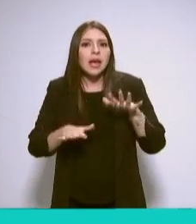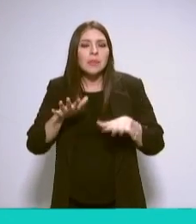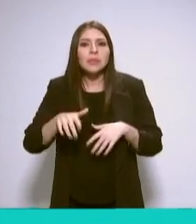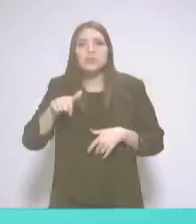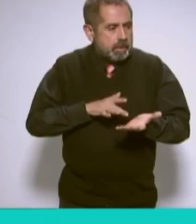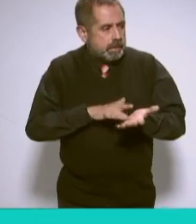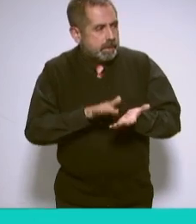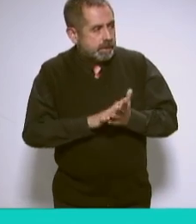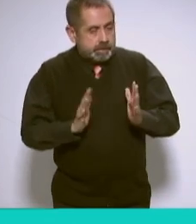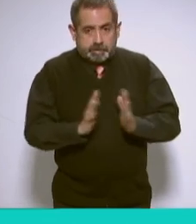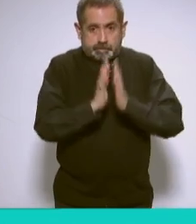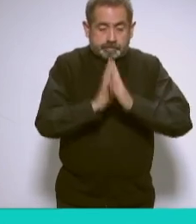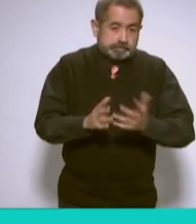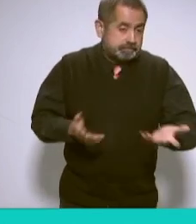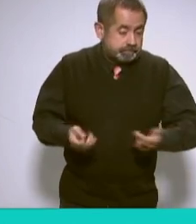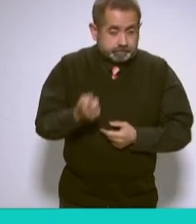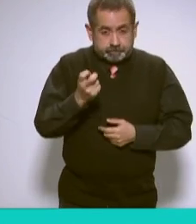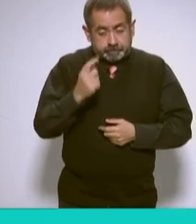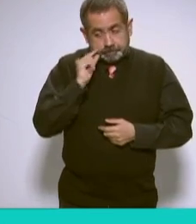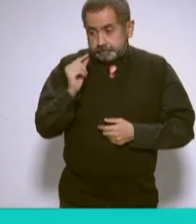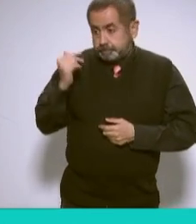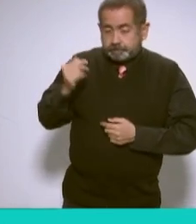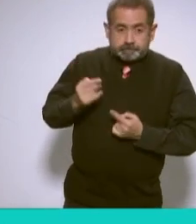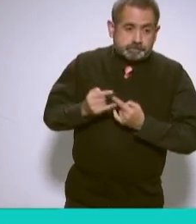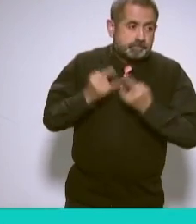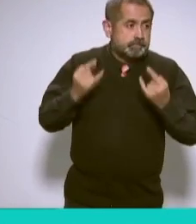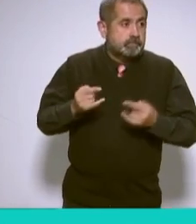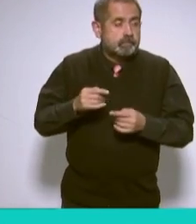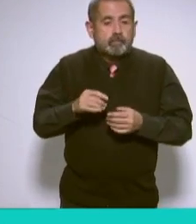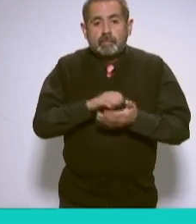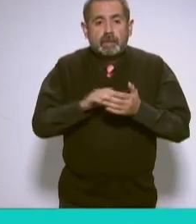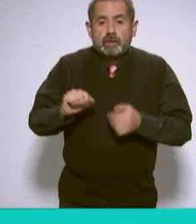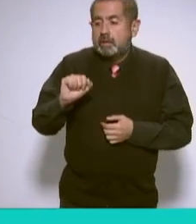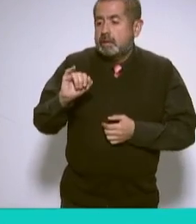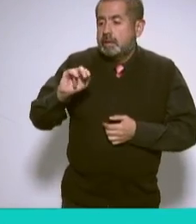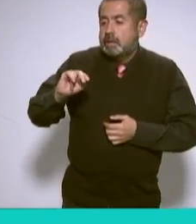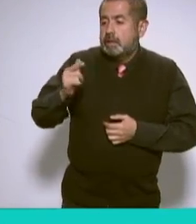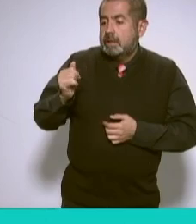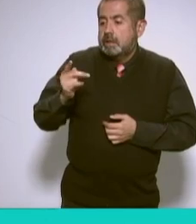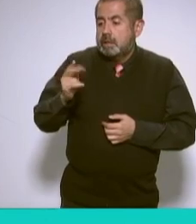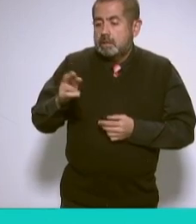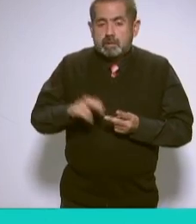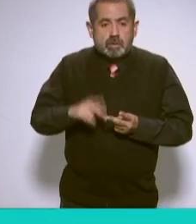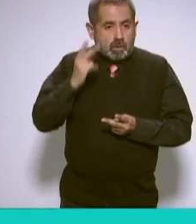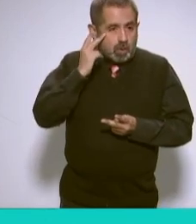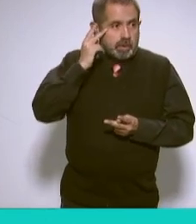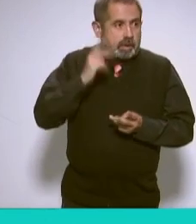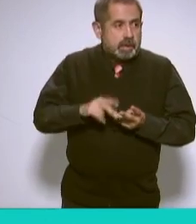siendo cambiantes. La historia reciente nos demuestra que, por ejemplo, los casos de Singapur, los casos de Corea y los casos de